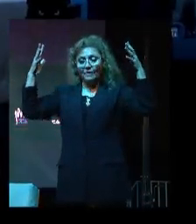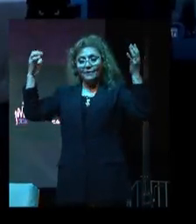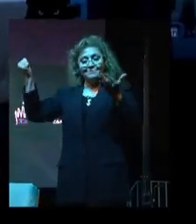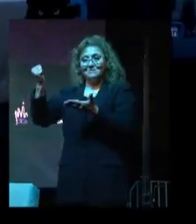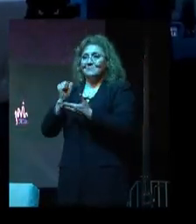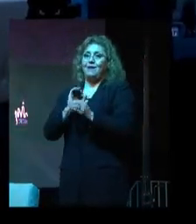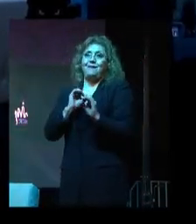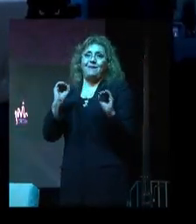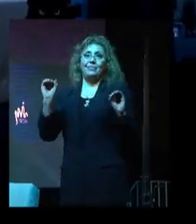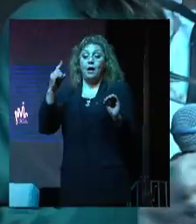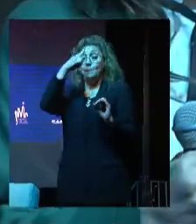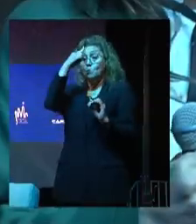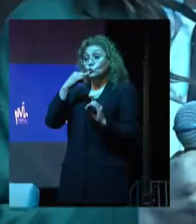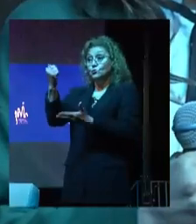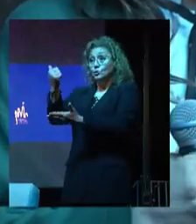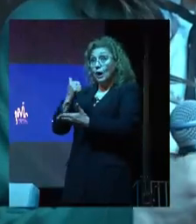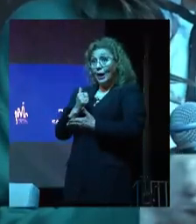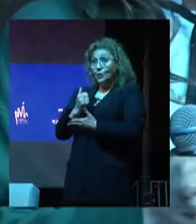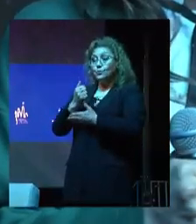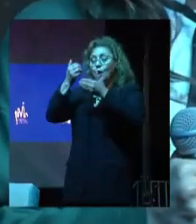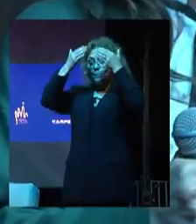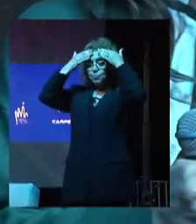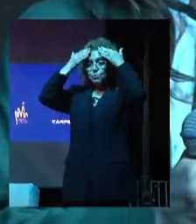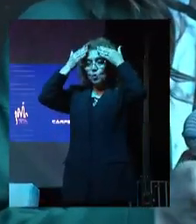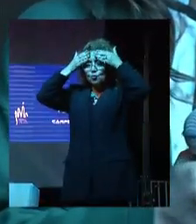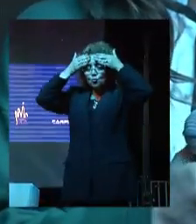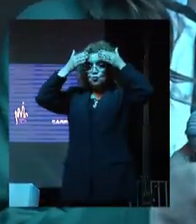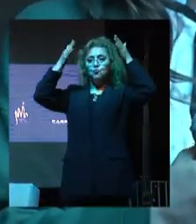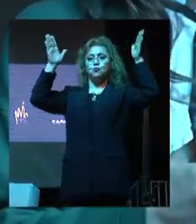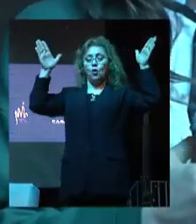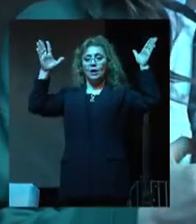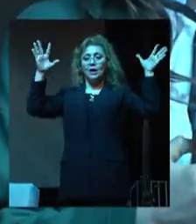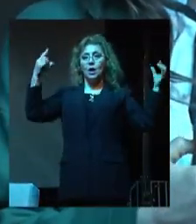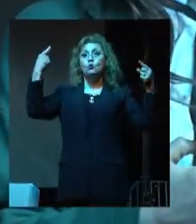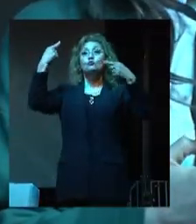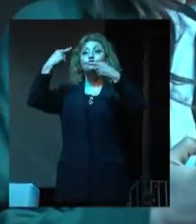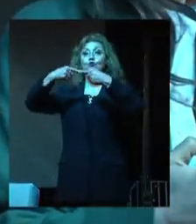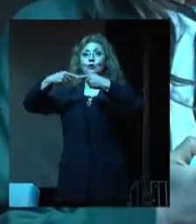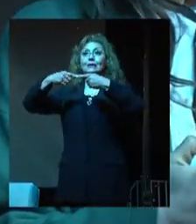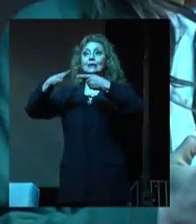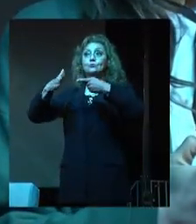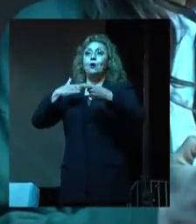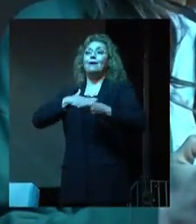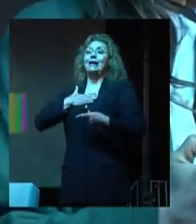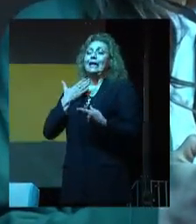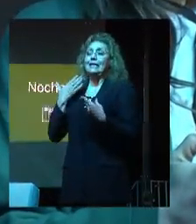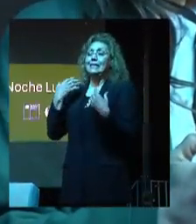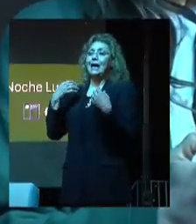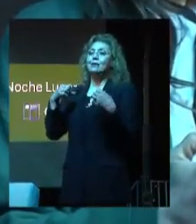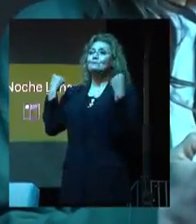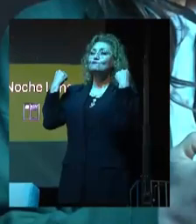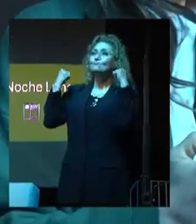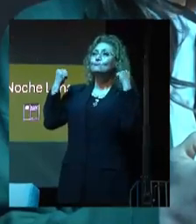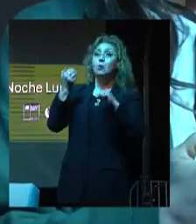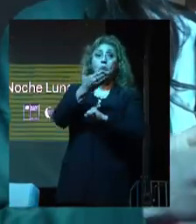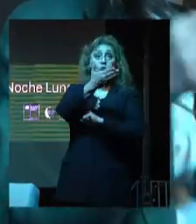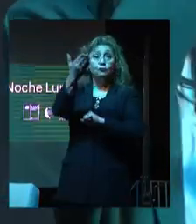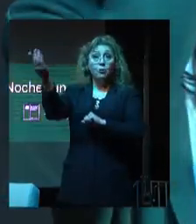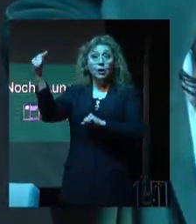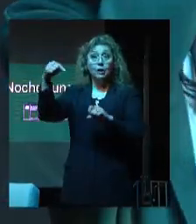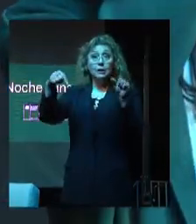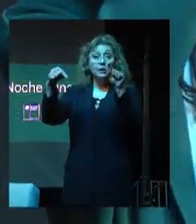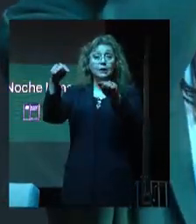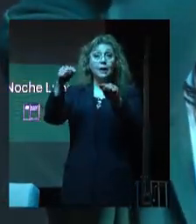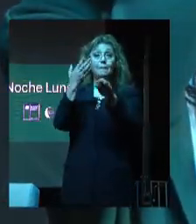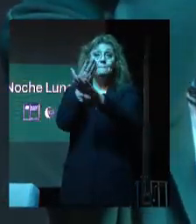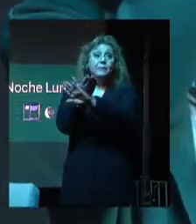museos y que es que nos ayuda justamente a abrir nuestras cabezas y a conectarnos. Por eso yo quería hacer un ejercicio con los que todavía están.